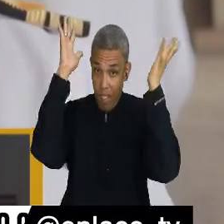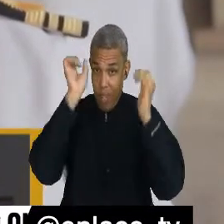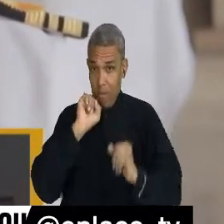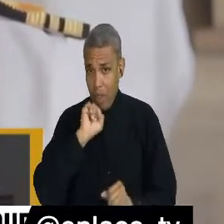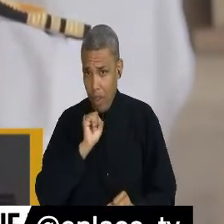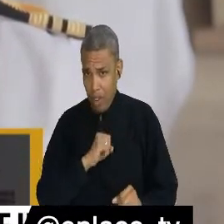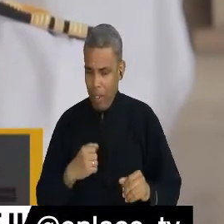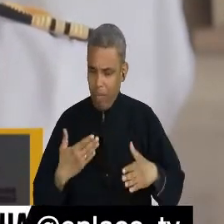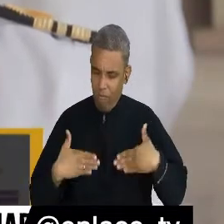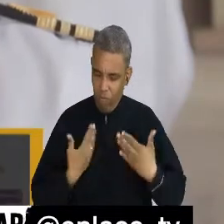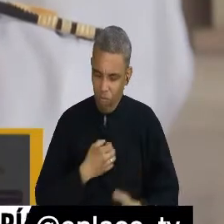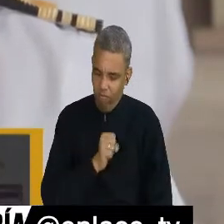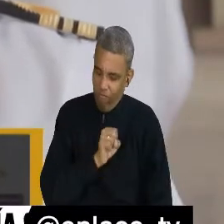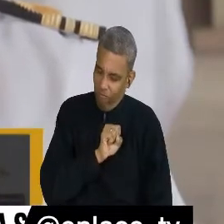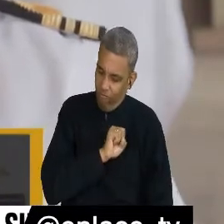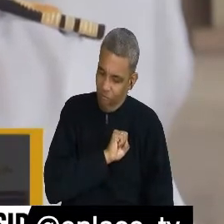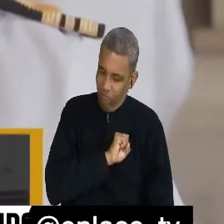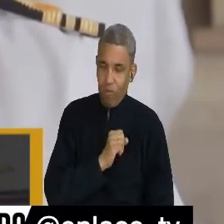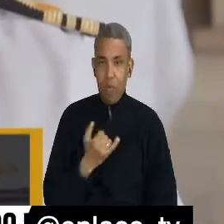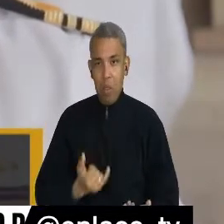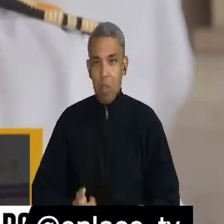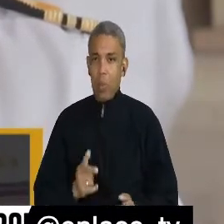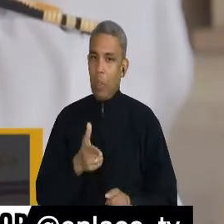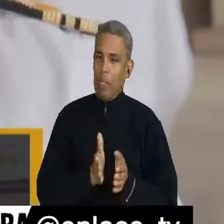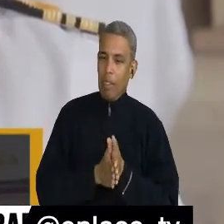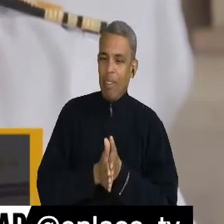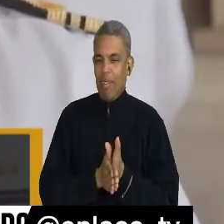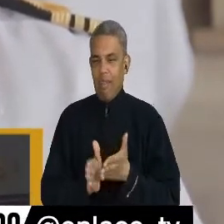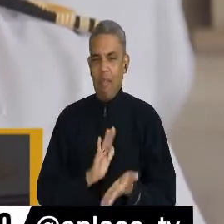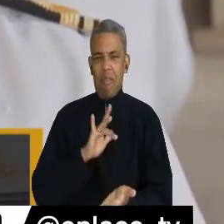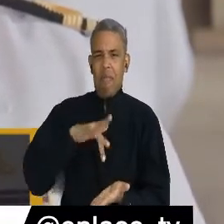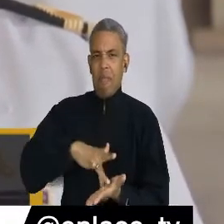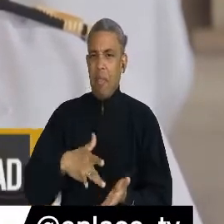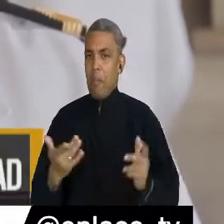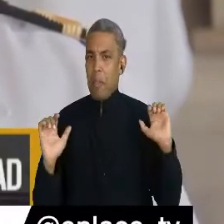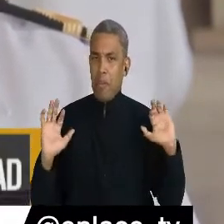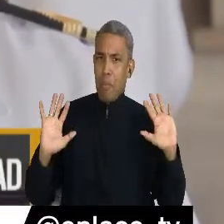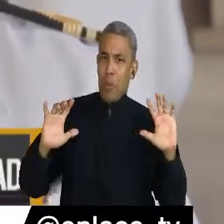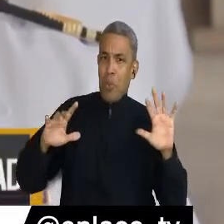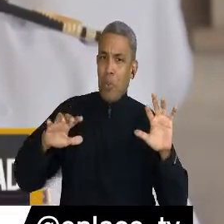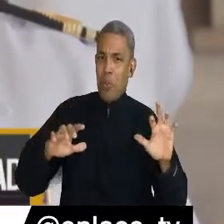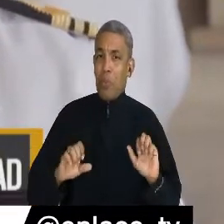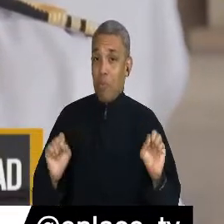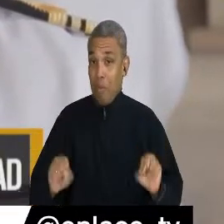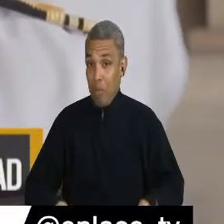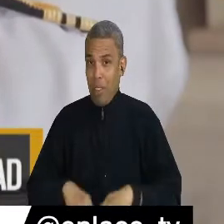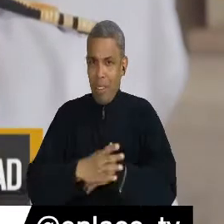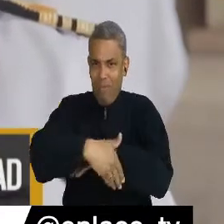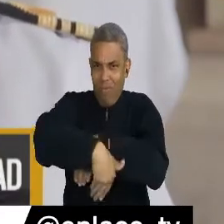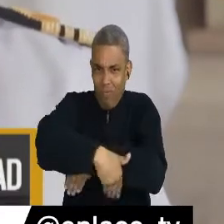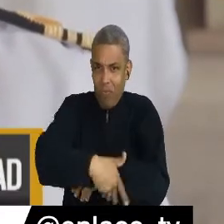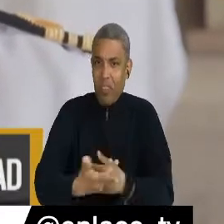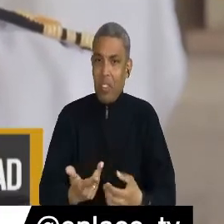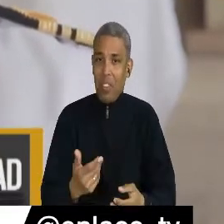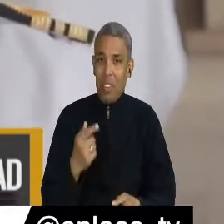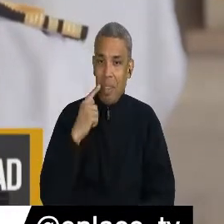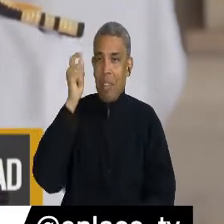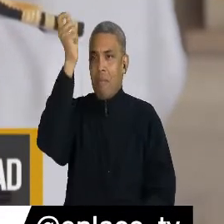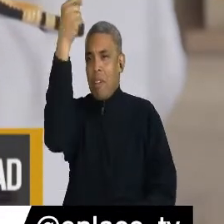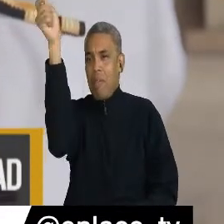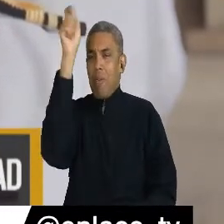el corazón, con buenos deseos de participar, de volcarse a las calles con pañuelitos blancos,